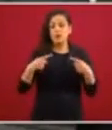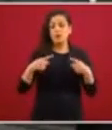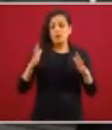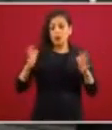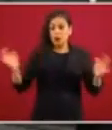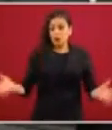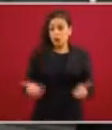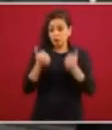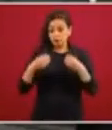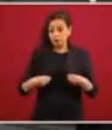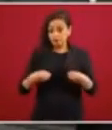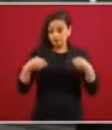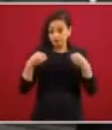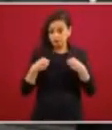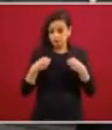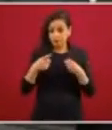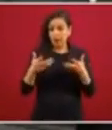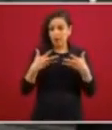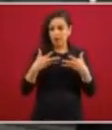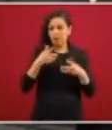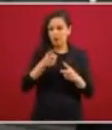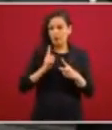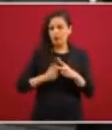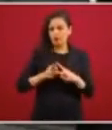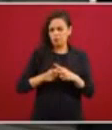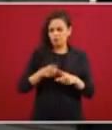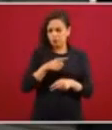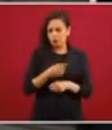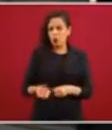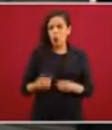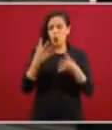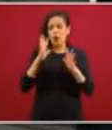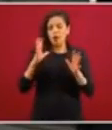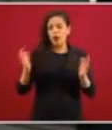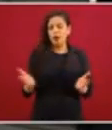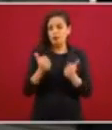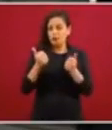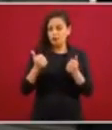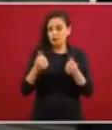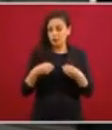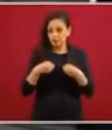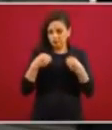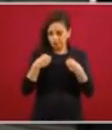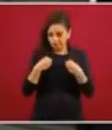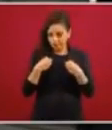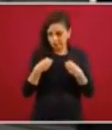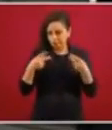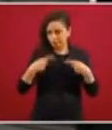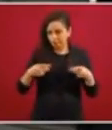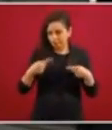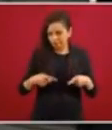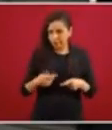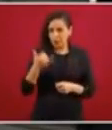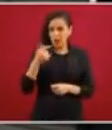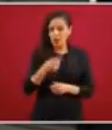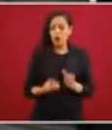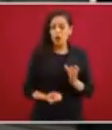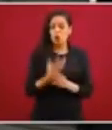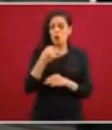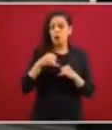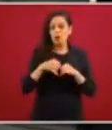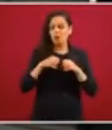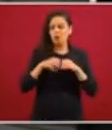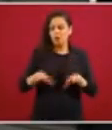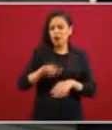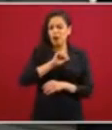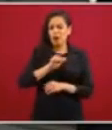un estimado de estas acciones? ¿Cuántas vidas nos han permitido salvar? Y finalmente, si hay alguna, con la nueva información de COVID, si